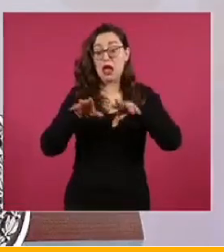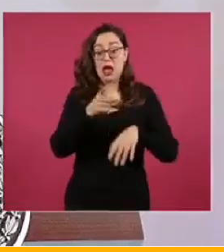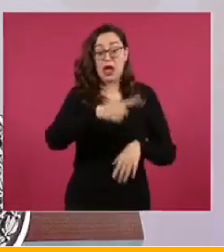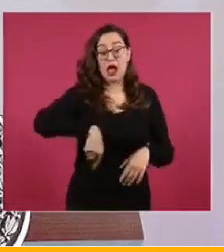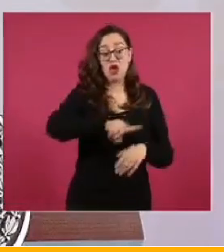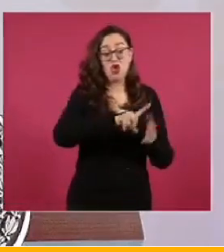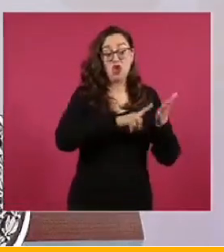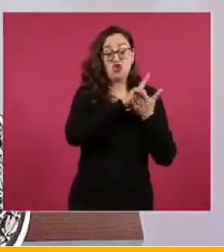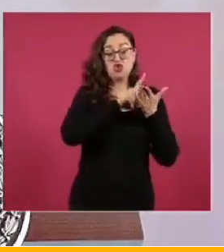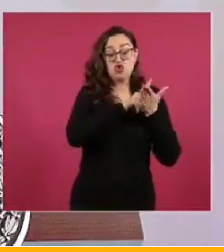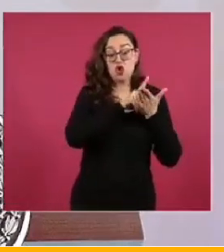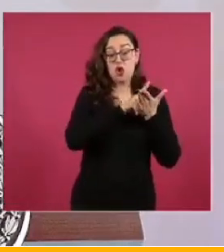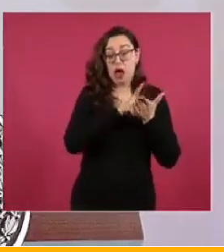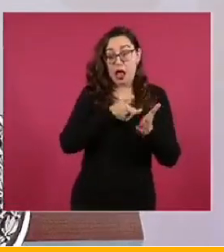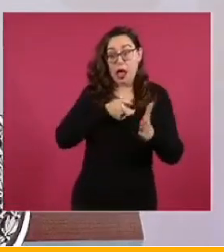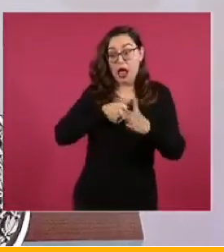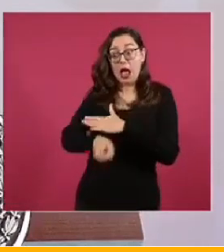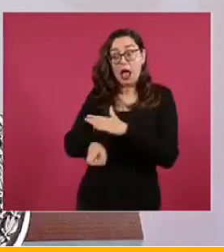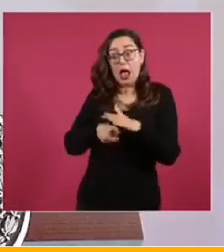Pero resulta